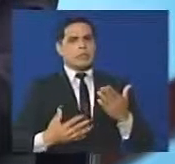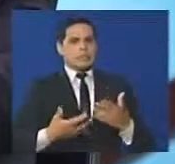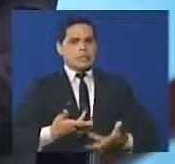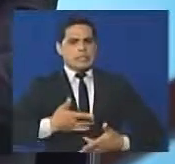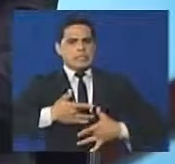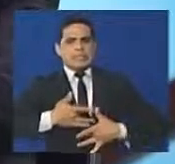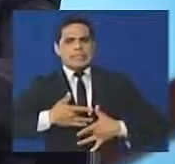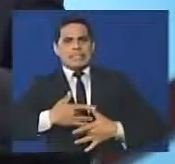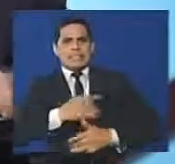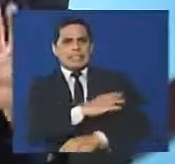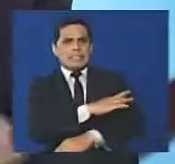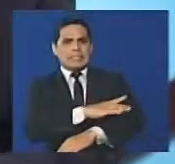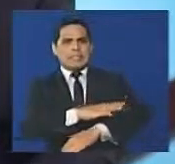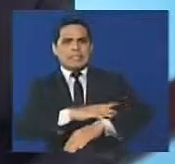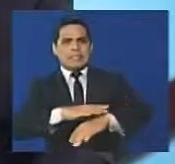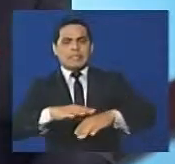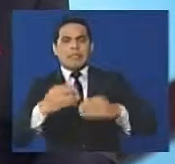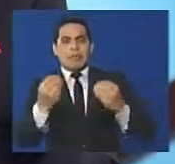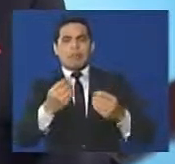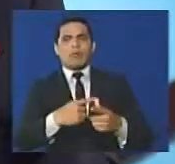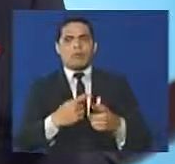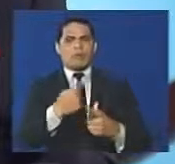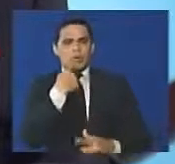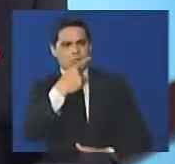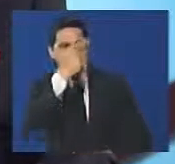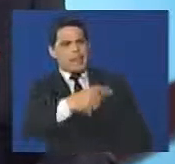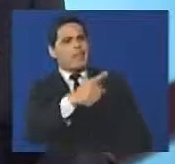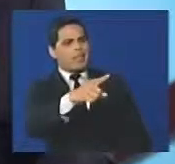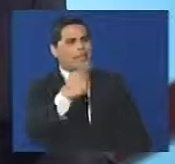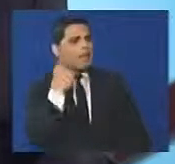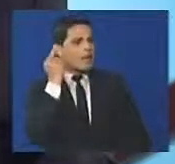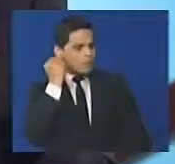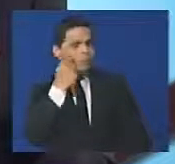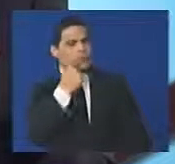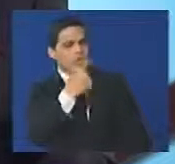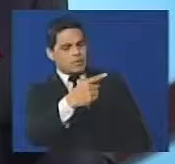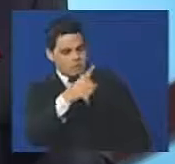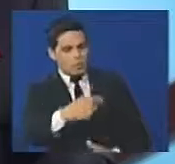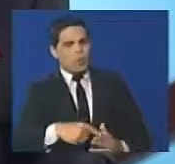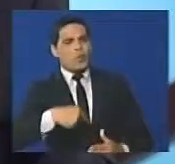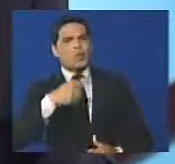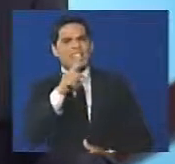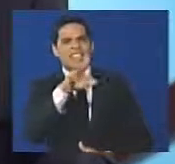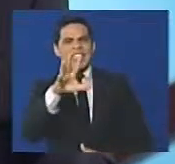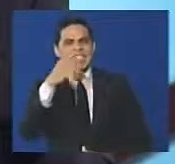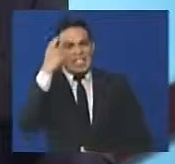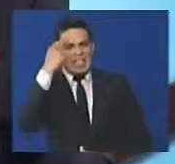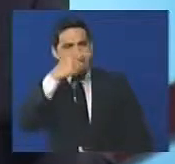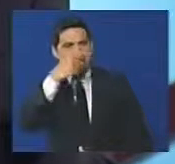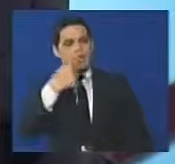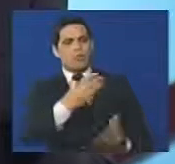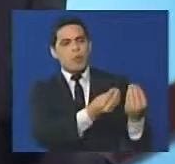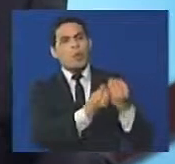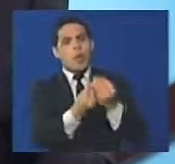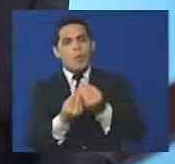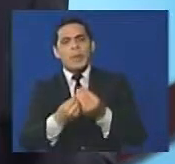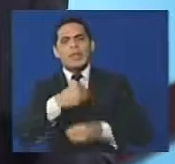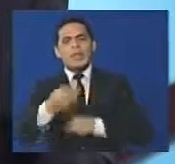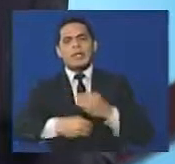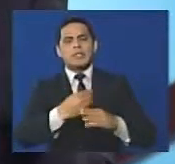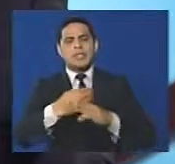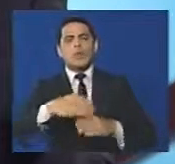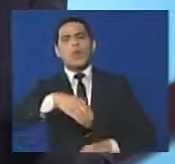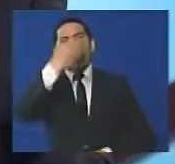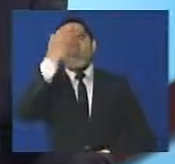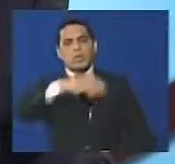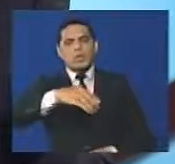Usted sabe cómo es carne de gallina, ¿no? Entonces yo le dije, digo, mira, tú la próxima, entre 15 días, vamos a hacer un concierto en homenaje a Italia